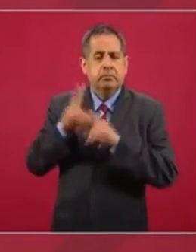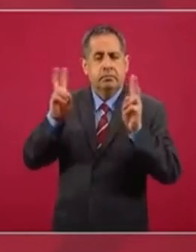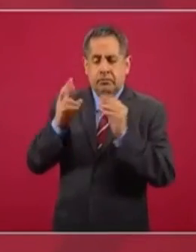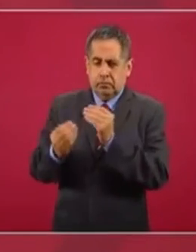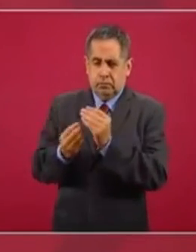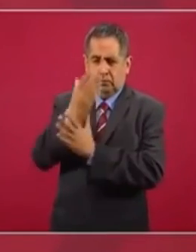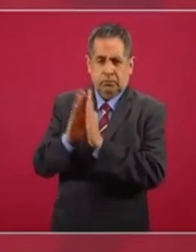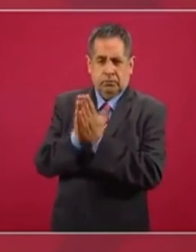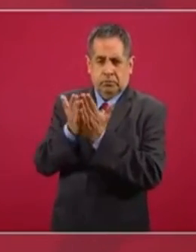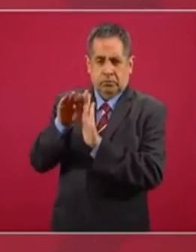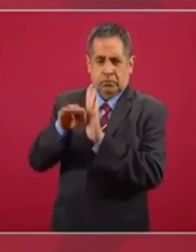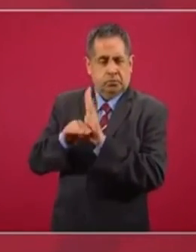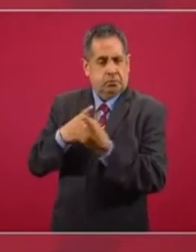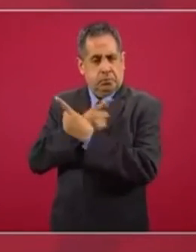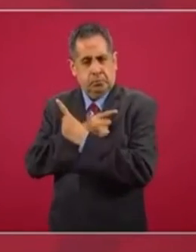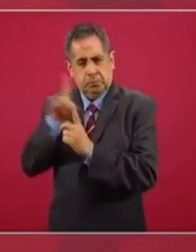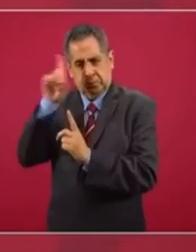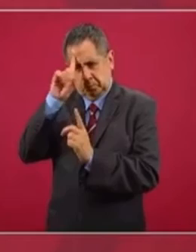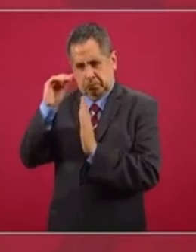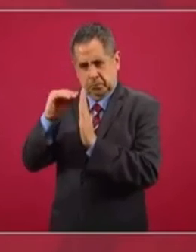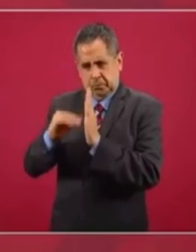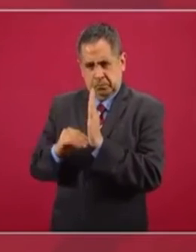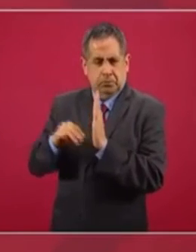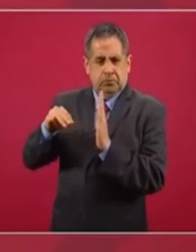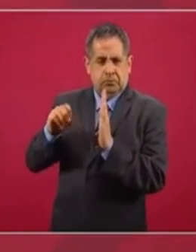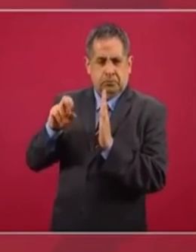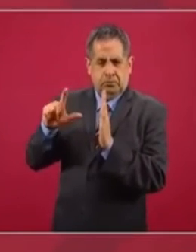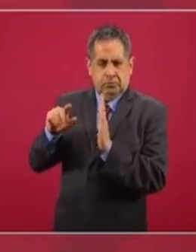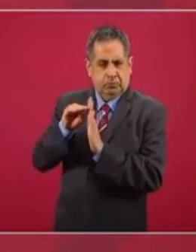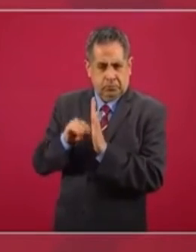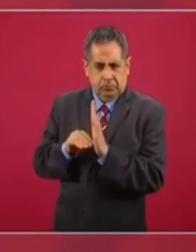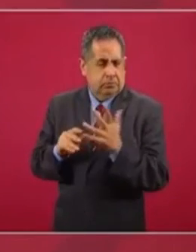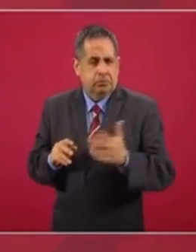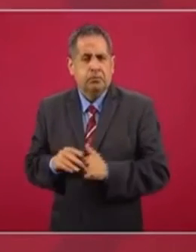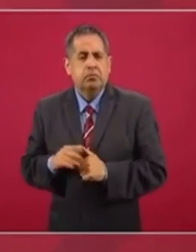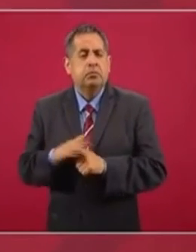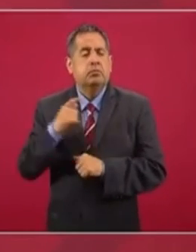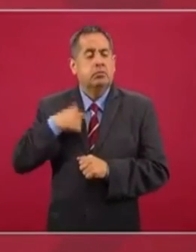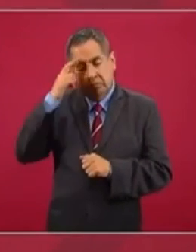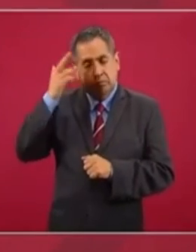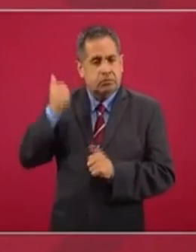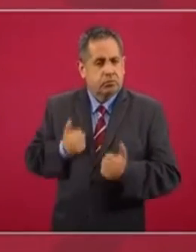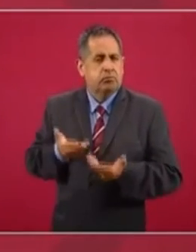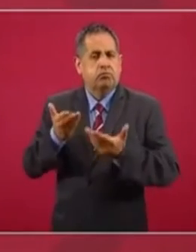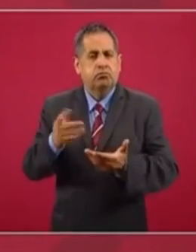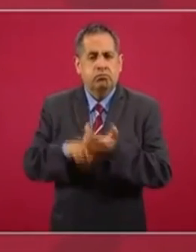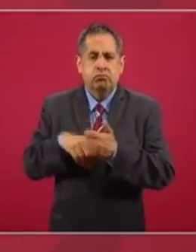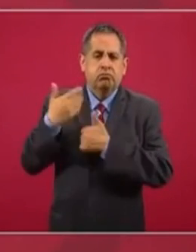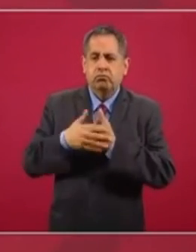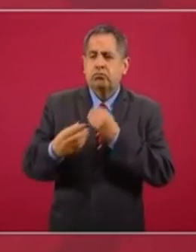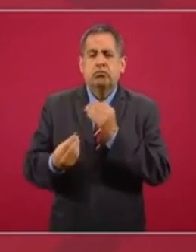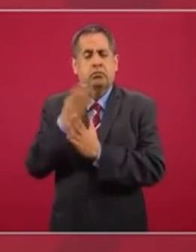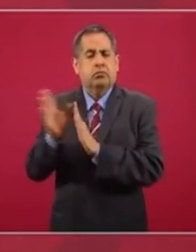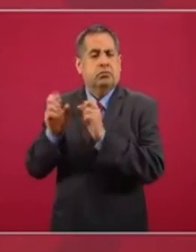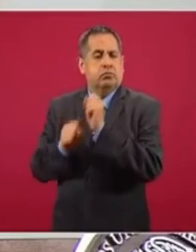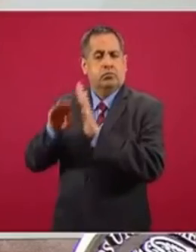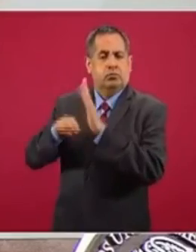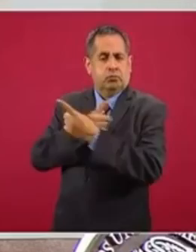cartilla moral, porque yo ofrecí que iba a haber una constitución